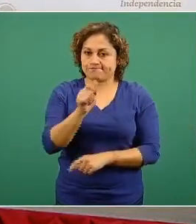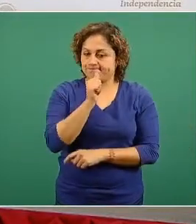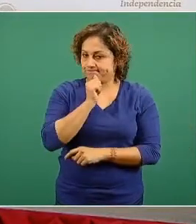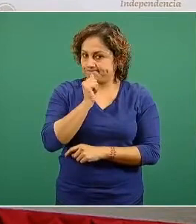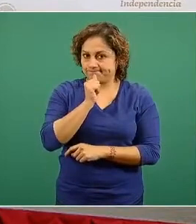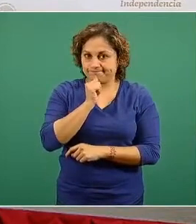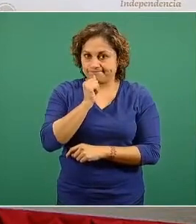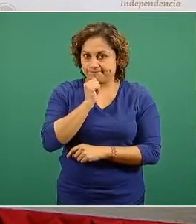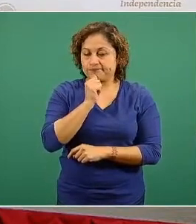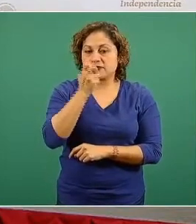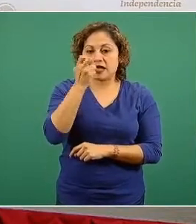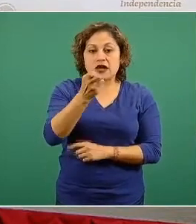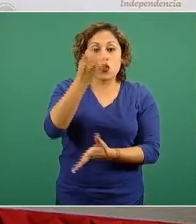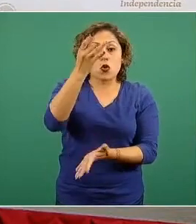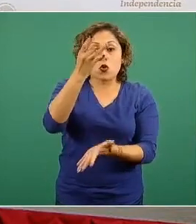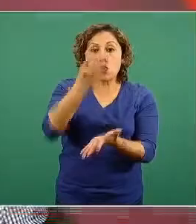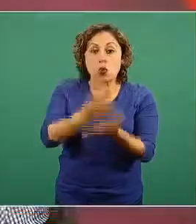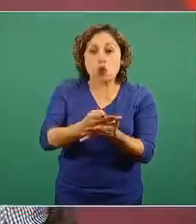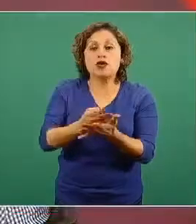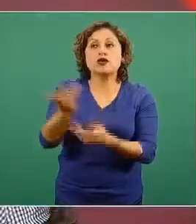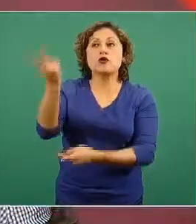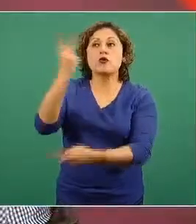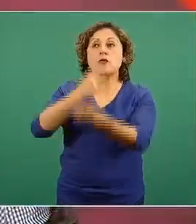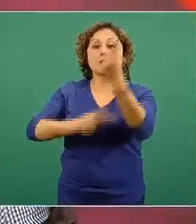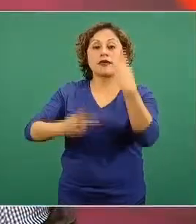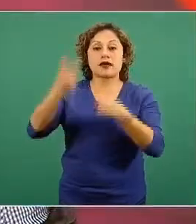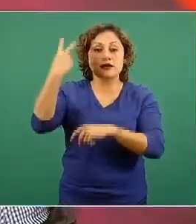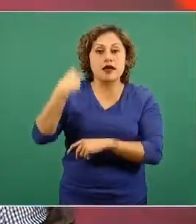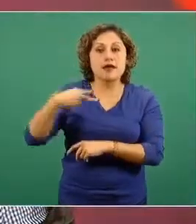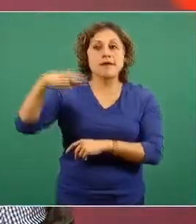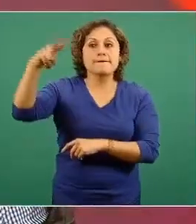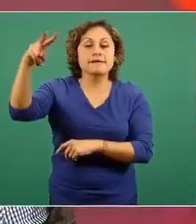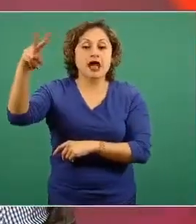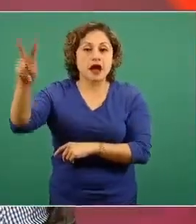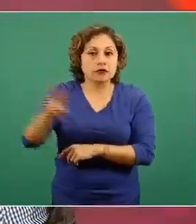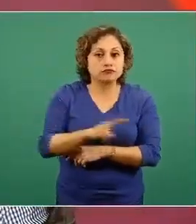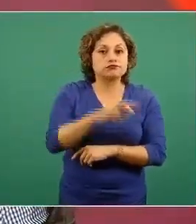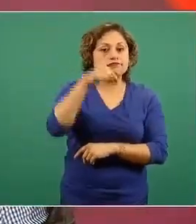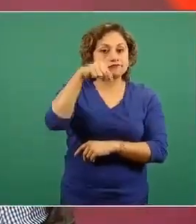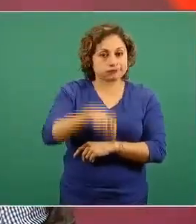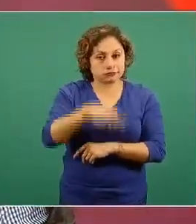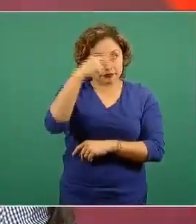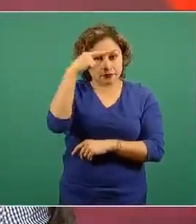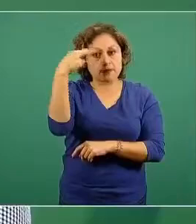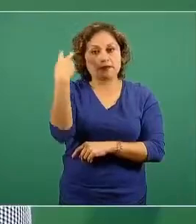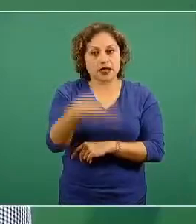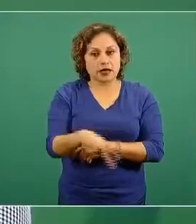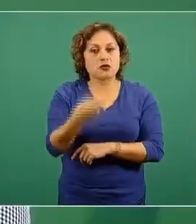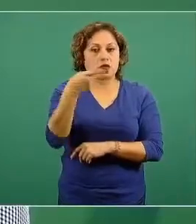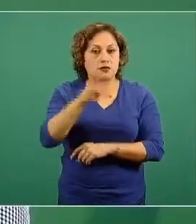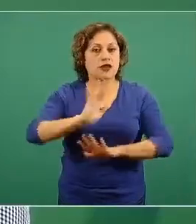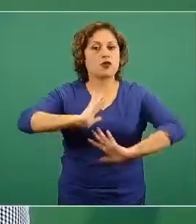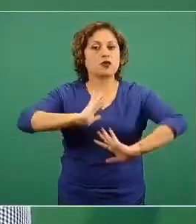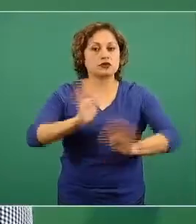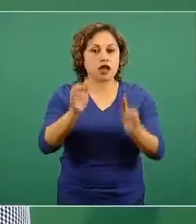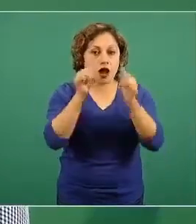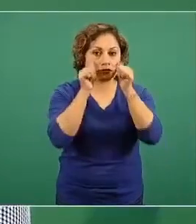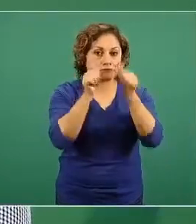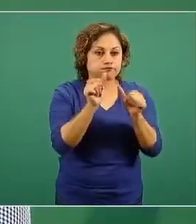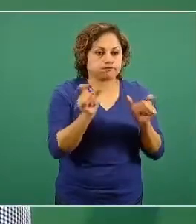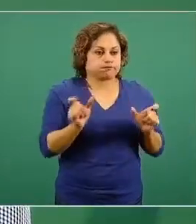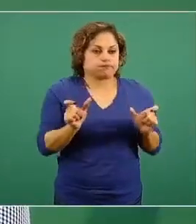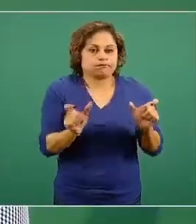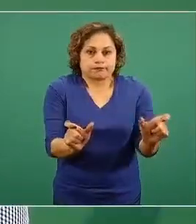a través de una importación al país y que además se han tomado pues todas las medidas necesarias para evitar contagio. Se va a